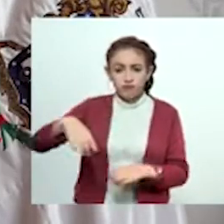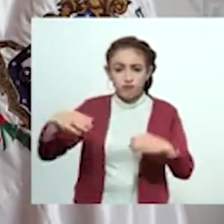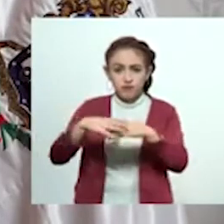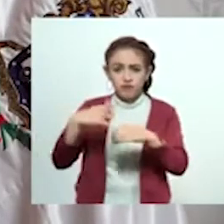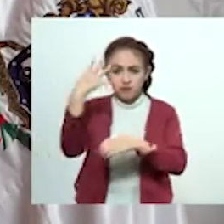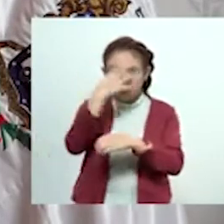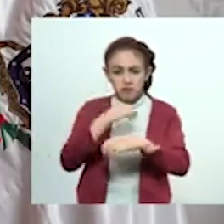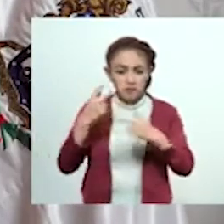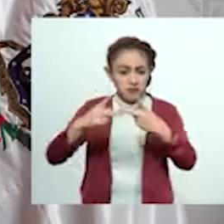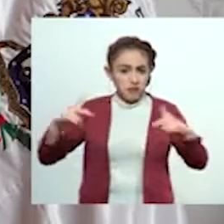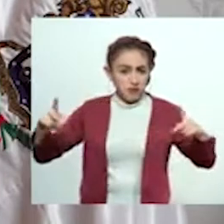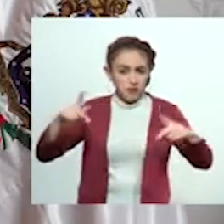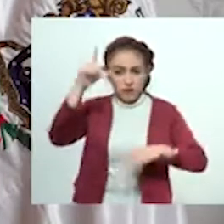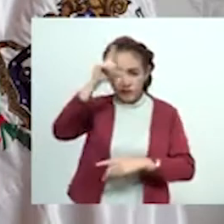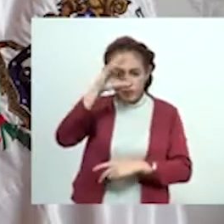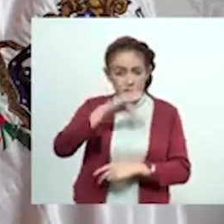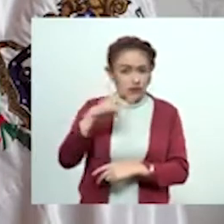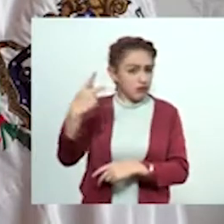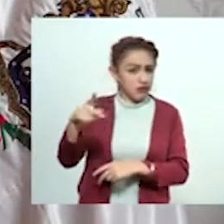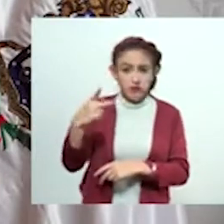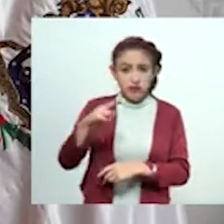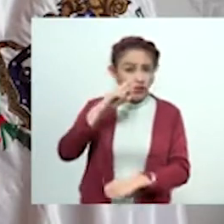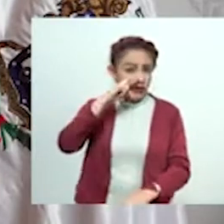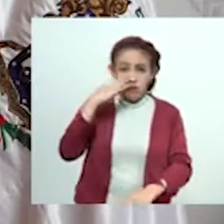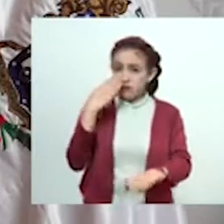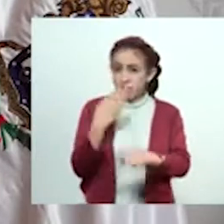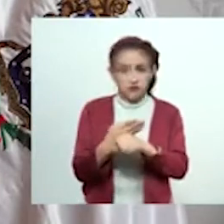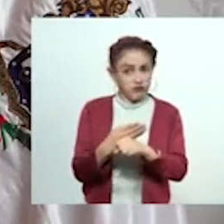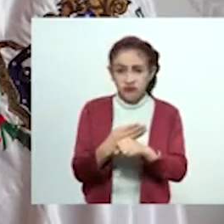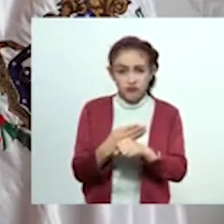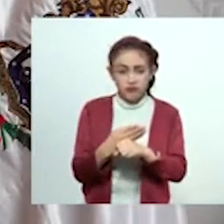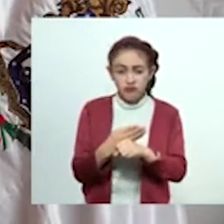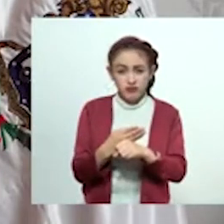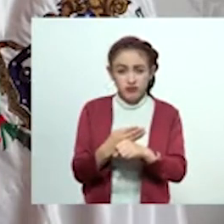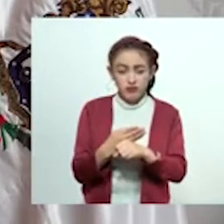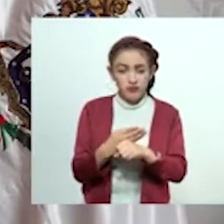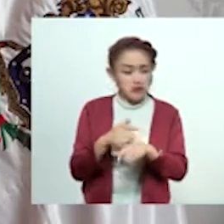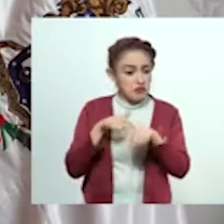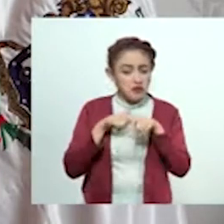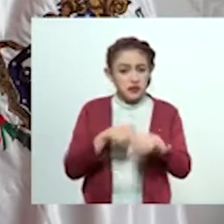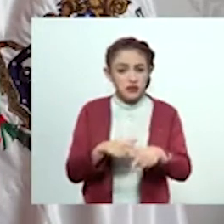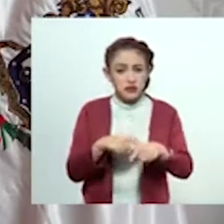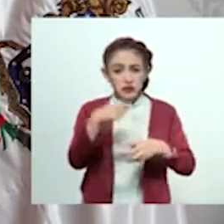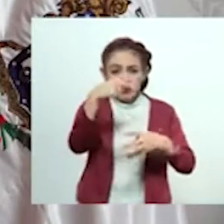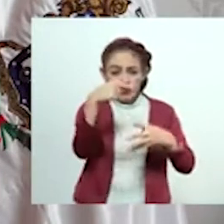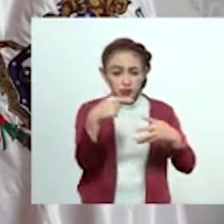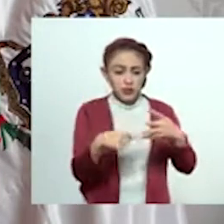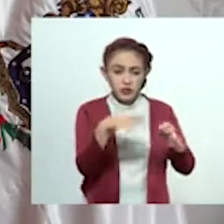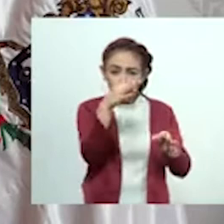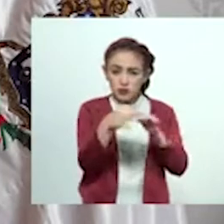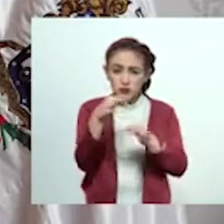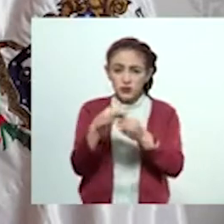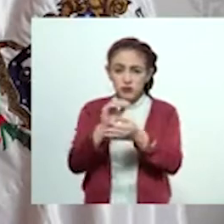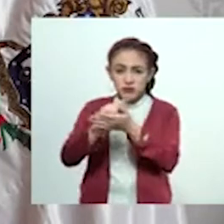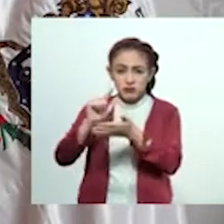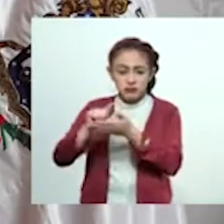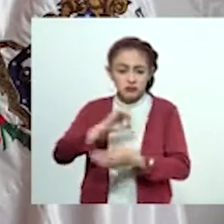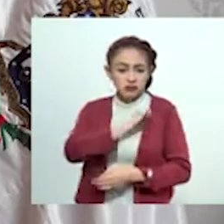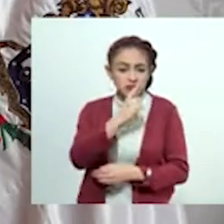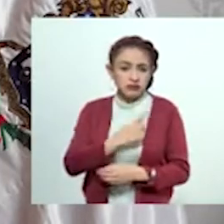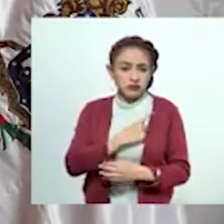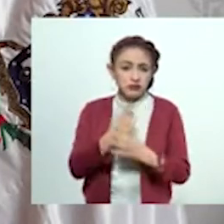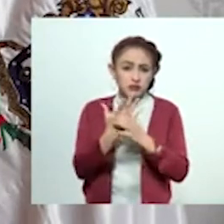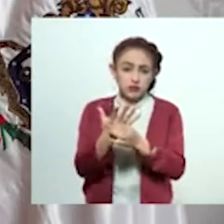puerto no asume la responsabilidad de continuar cumpliendo las medidas sanitarias establecidas